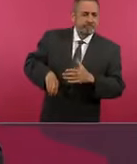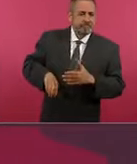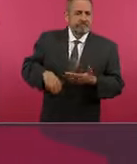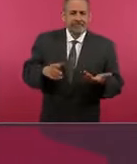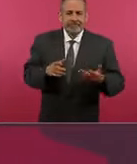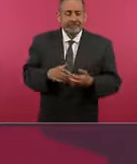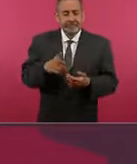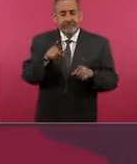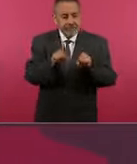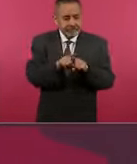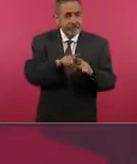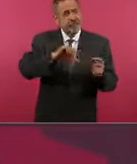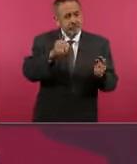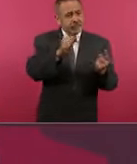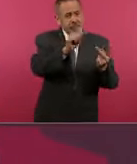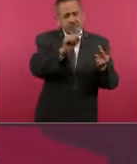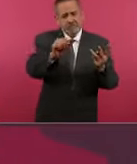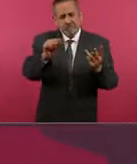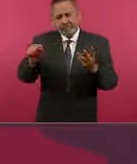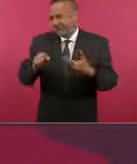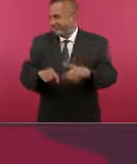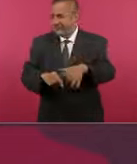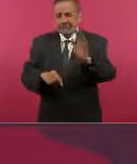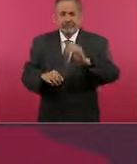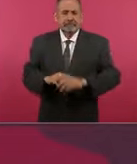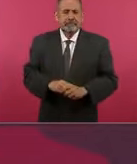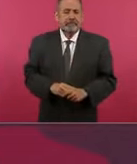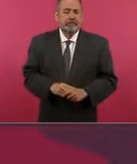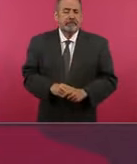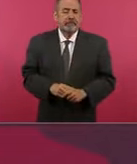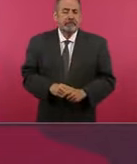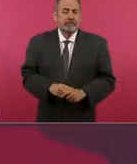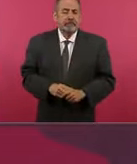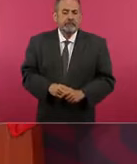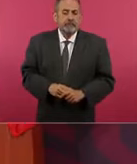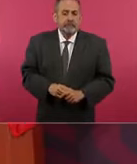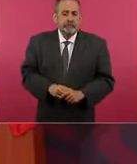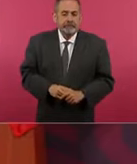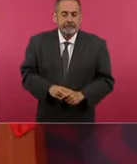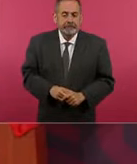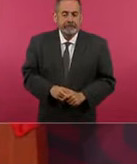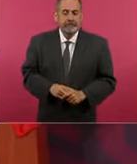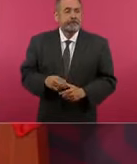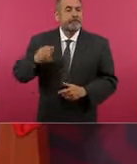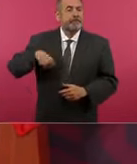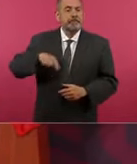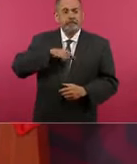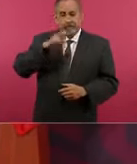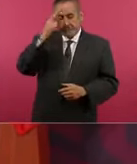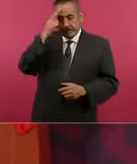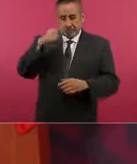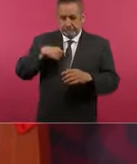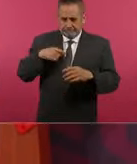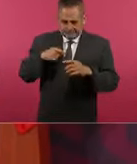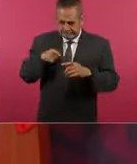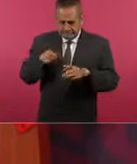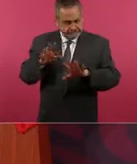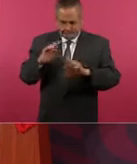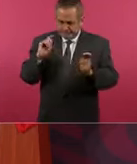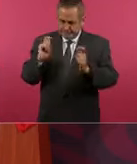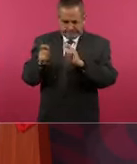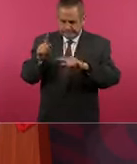Pero así como eso, mucho. Bueno, cuando hicimos un ajuste con